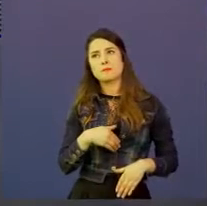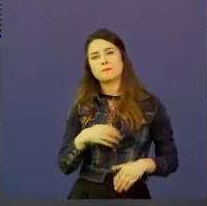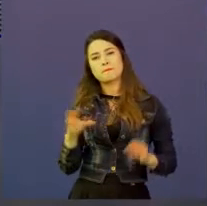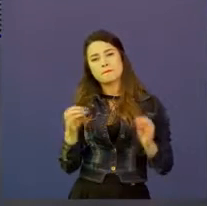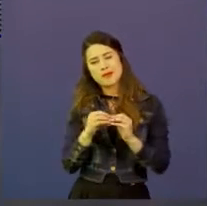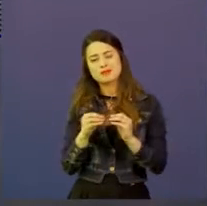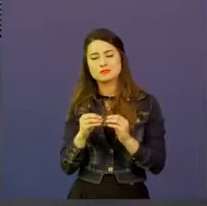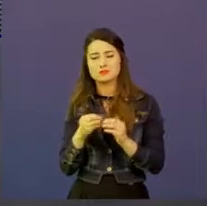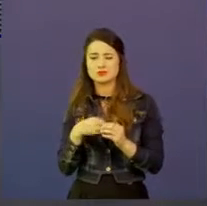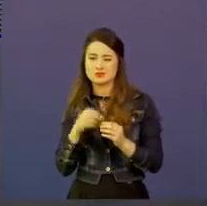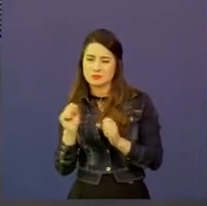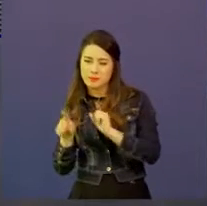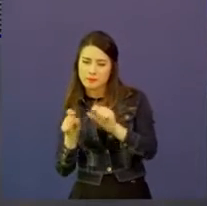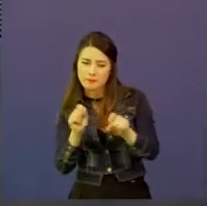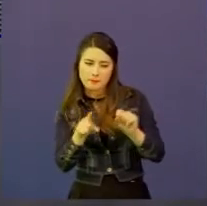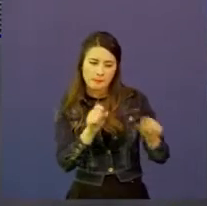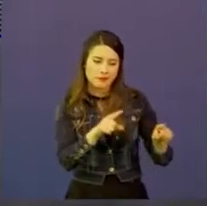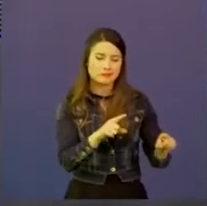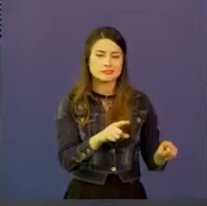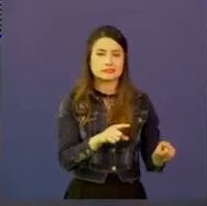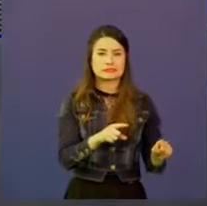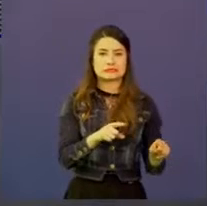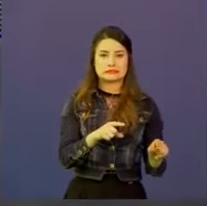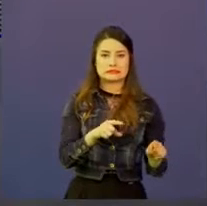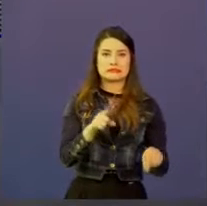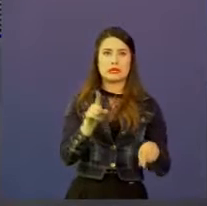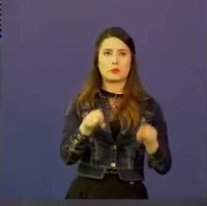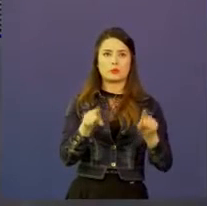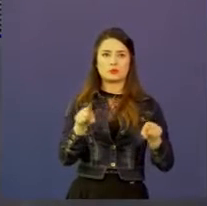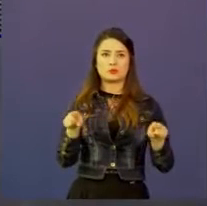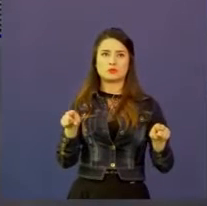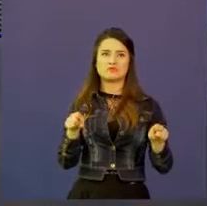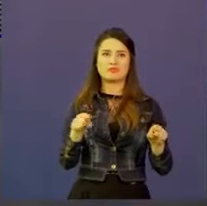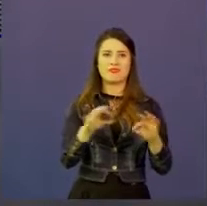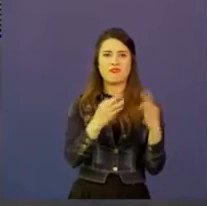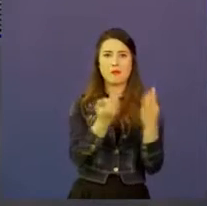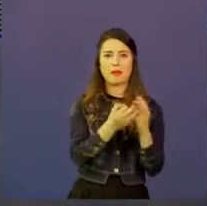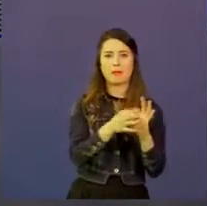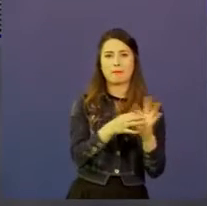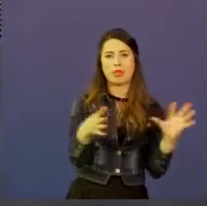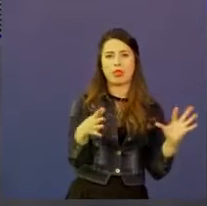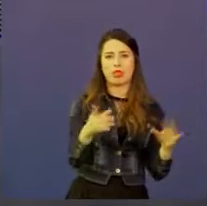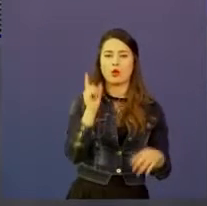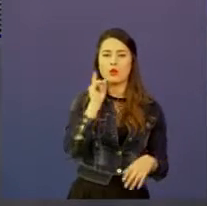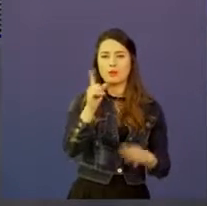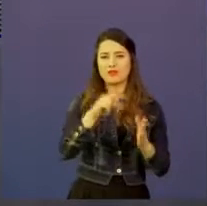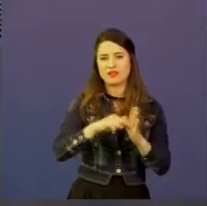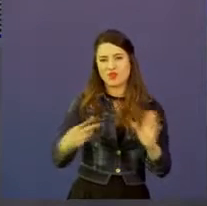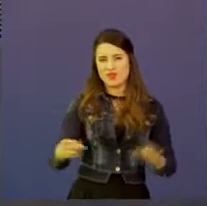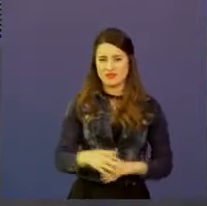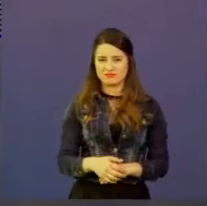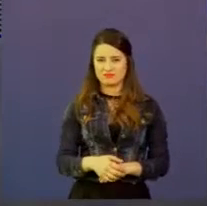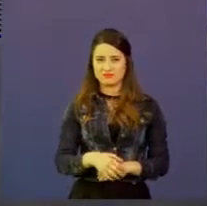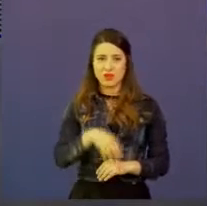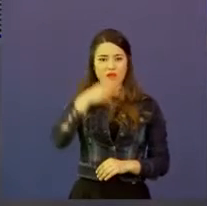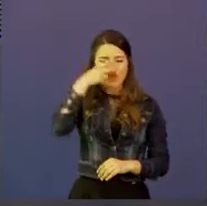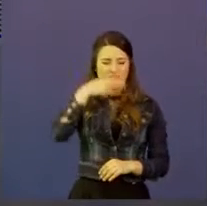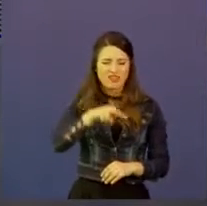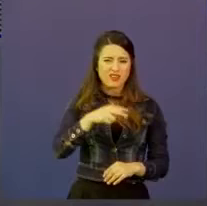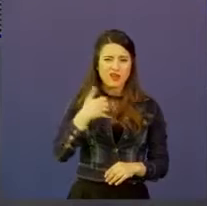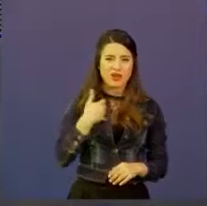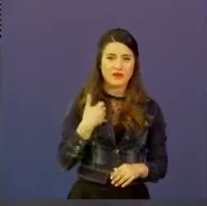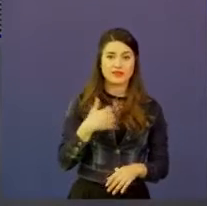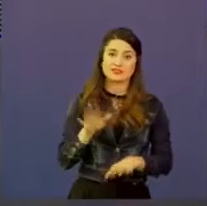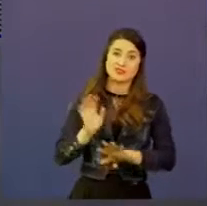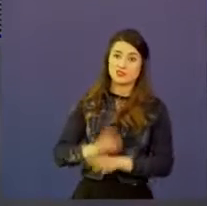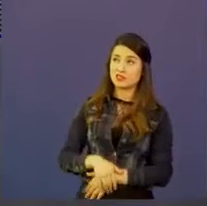rotas por cuenta de la tecnología. Es, ay papá, tú no te enteras, ay papá, tú no sabes nada, ay papá, es que no